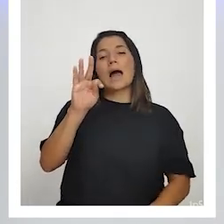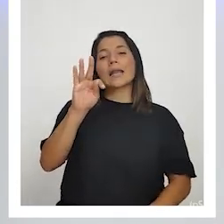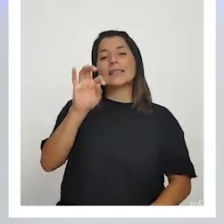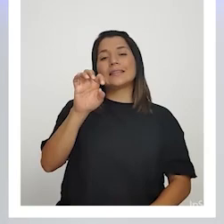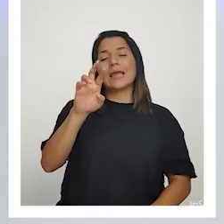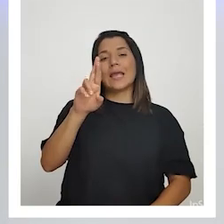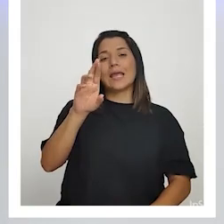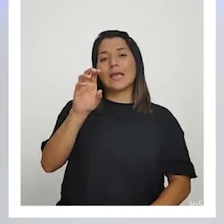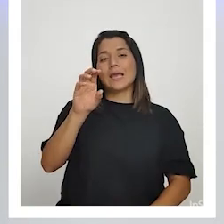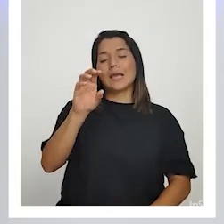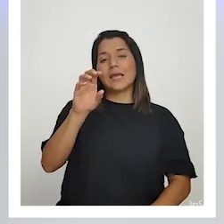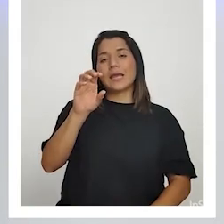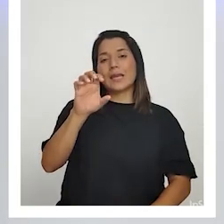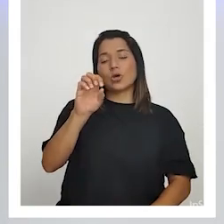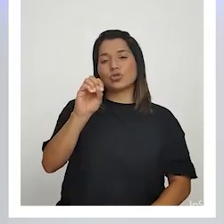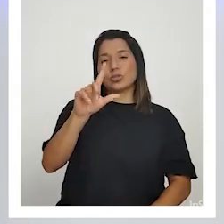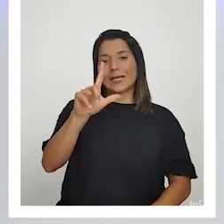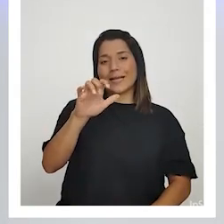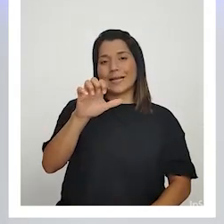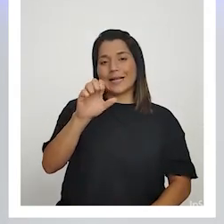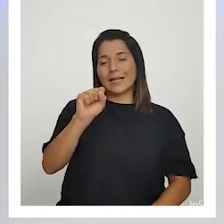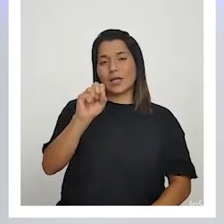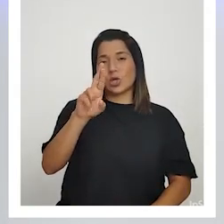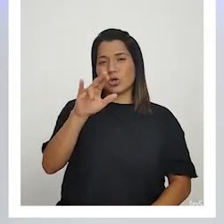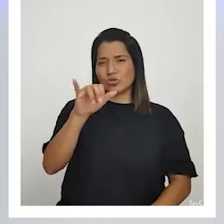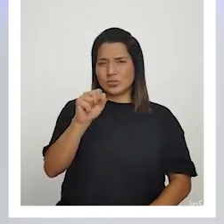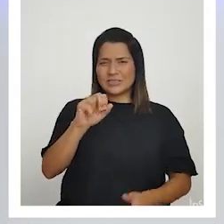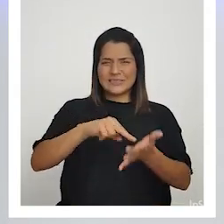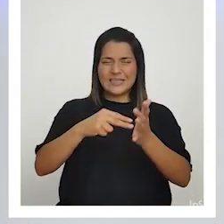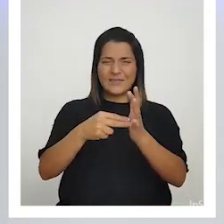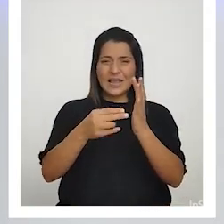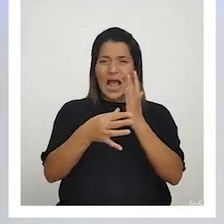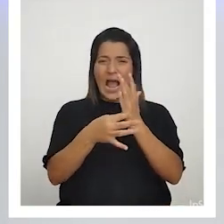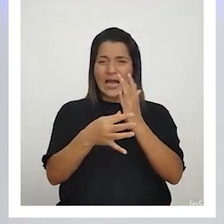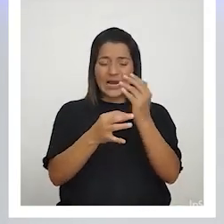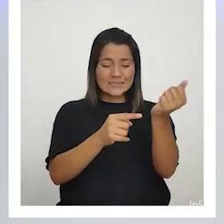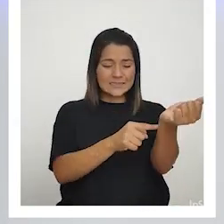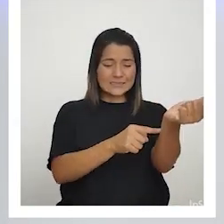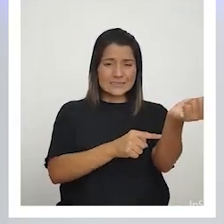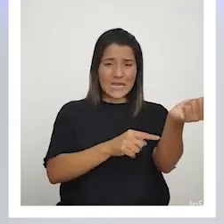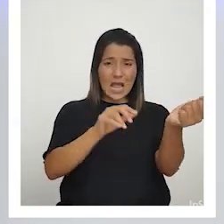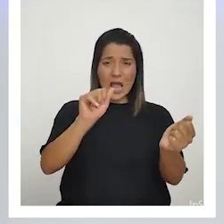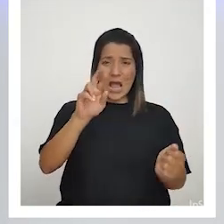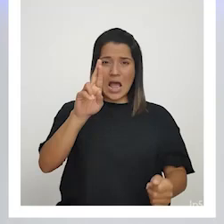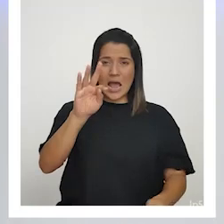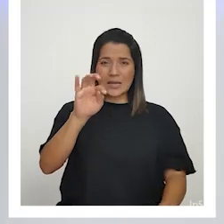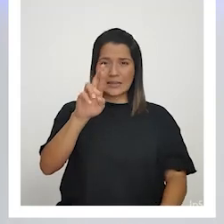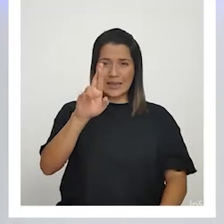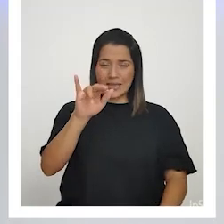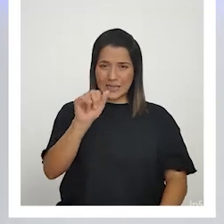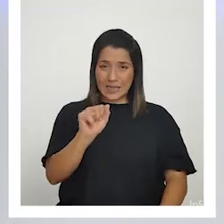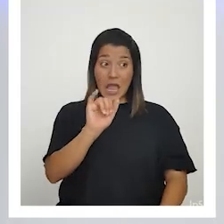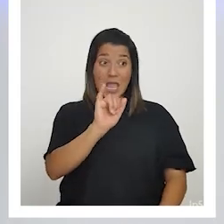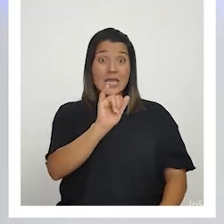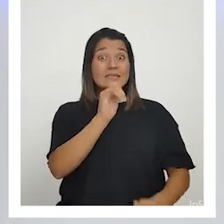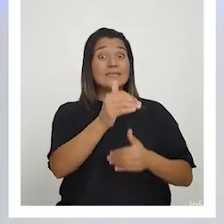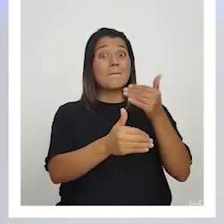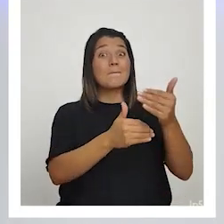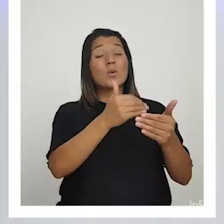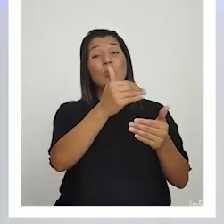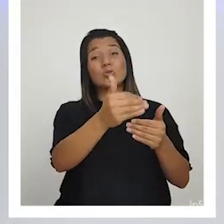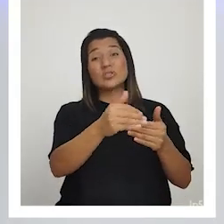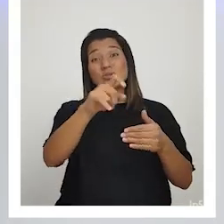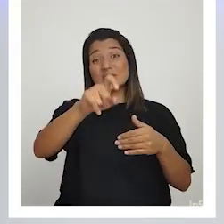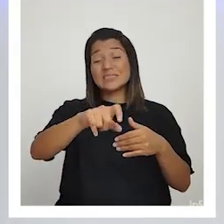nivel de las arterias. Eso es un periodo que puede durar de un periodo más o menos de 5 años. Entonces,